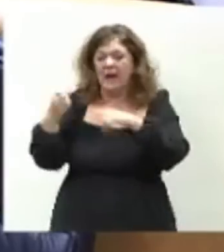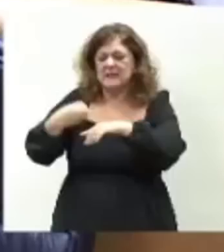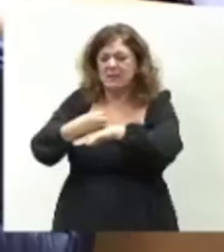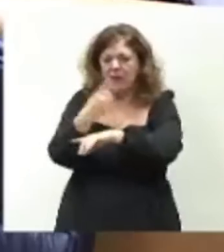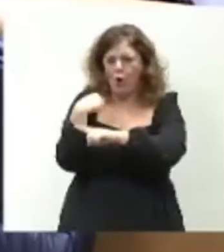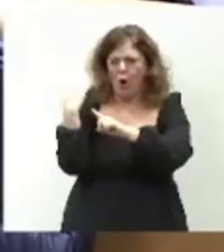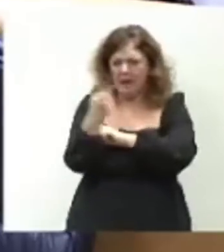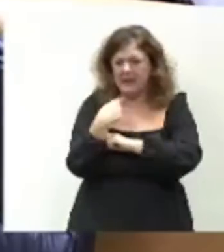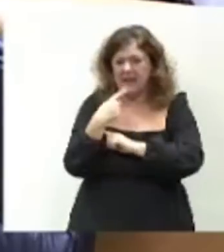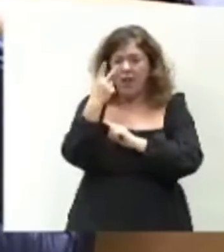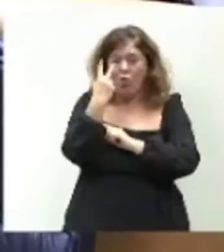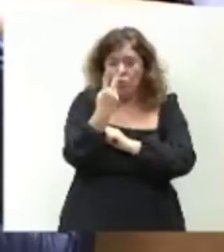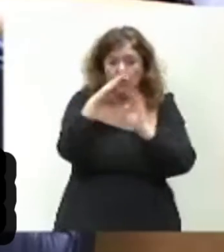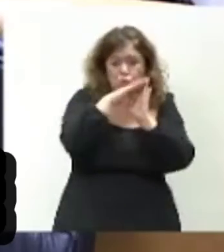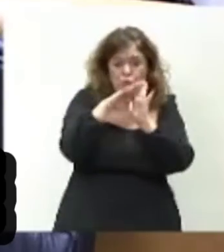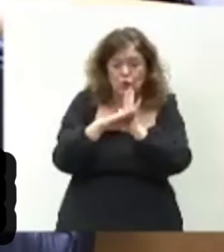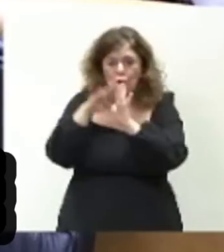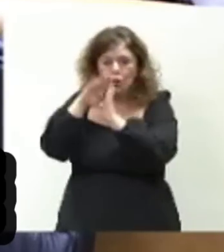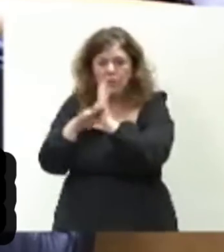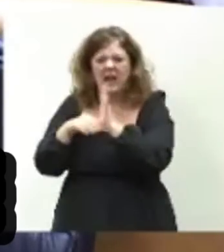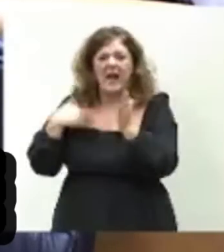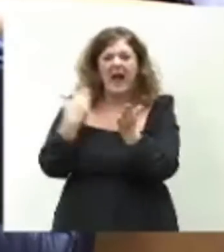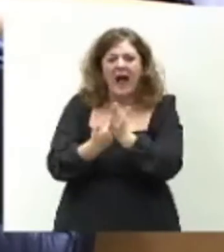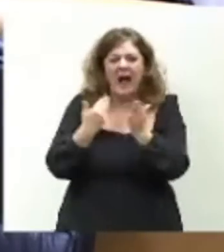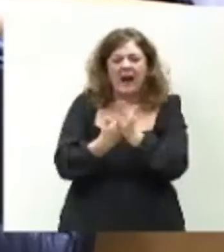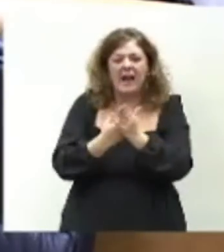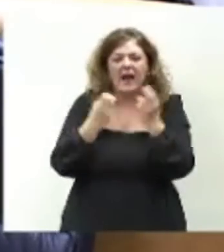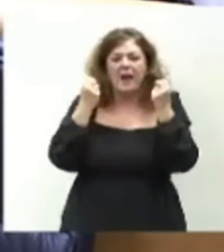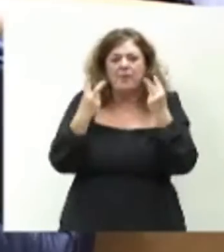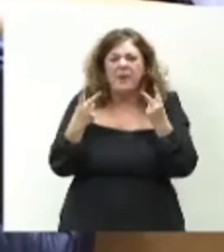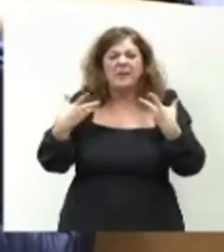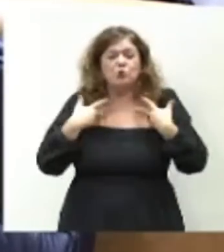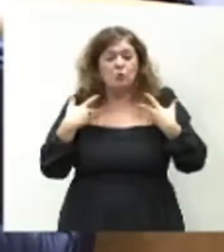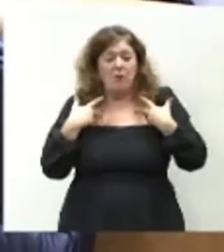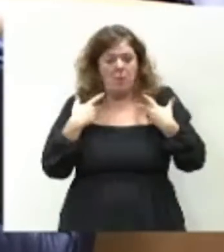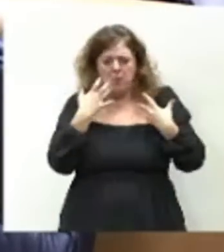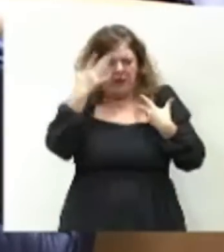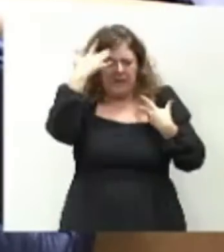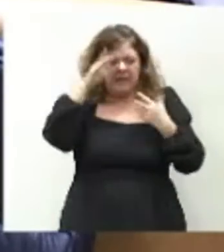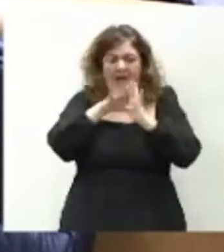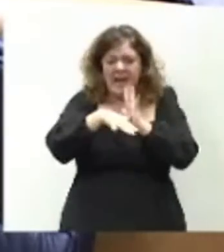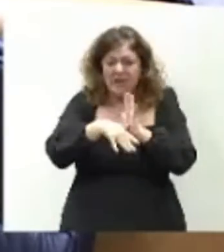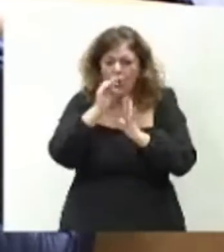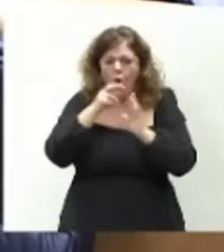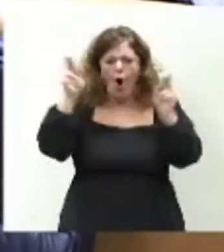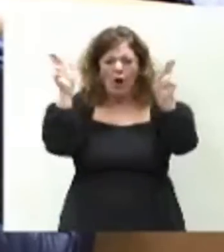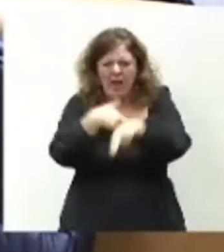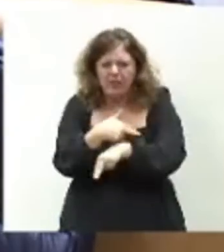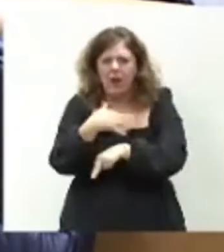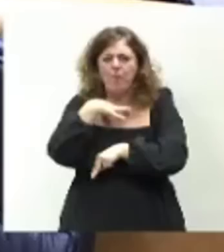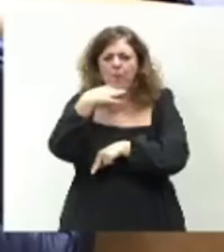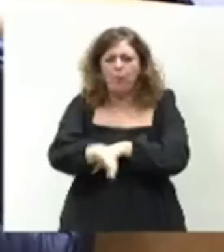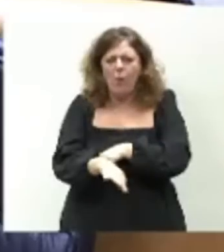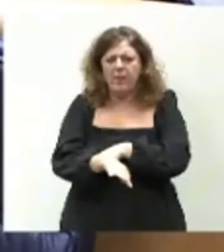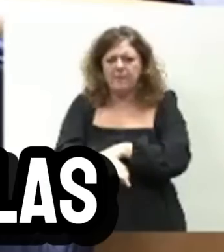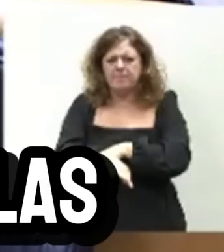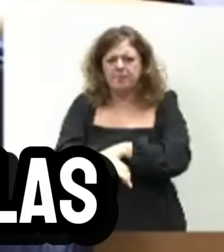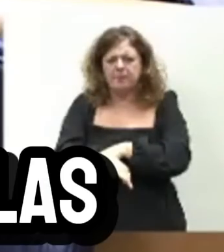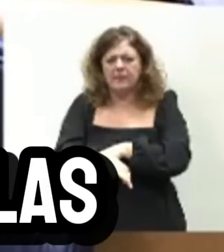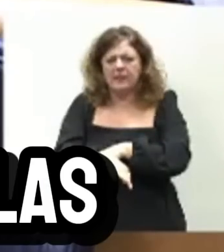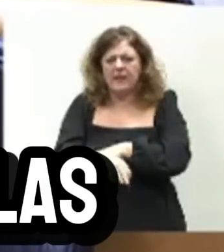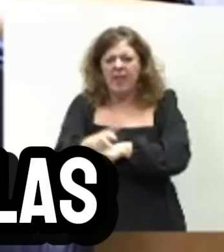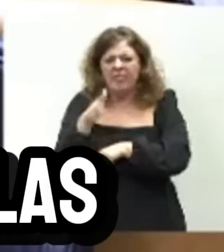En esas dos normas se establecen las garantías para que quienes sufren un retraso o una cancelación puedan ver sus